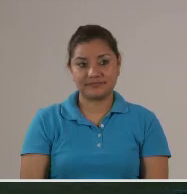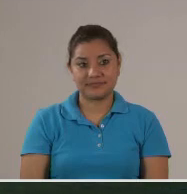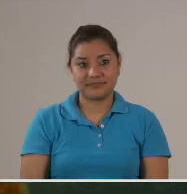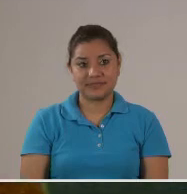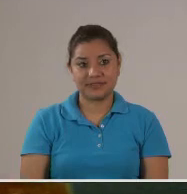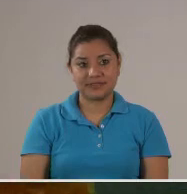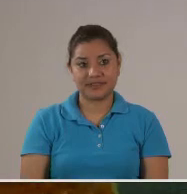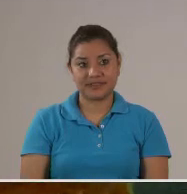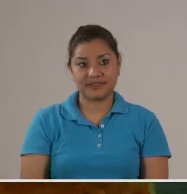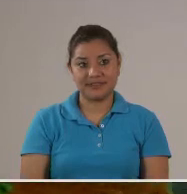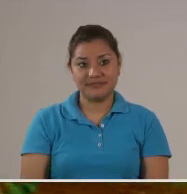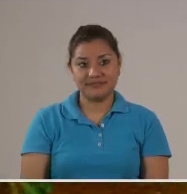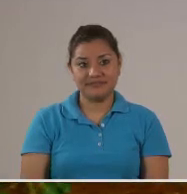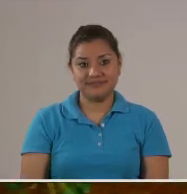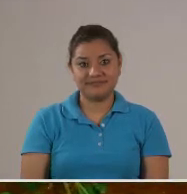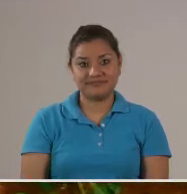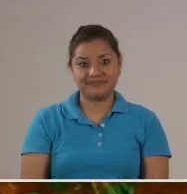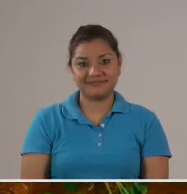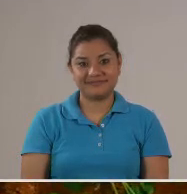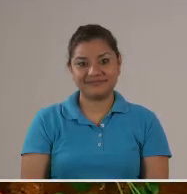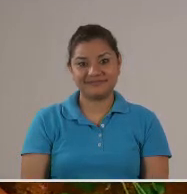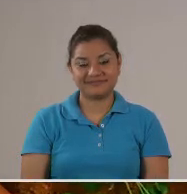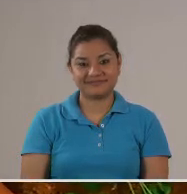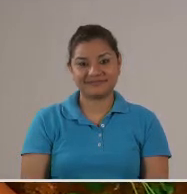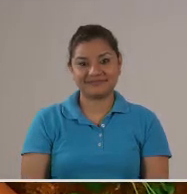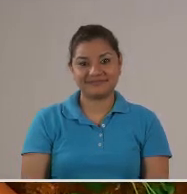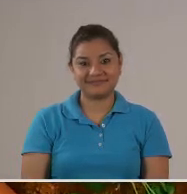me mó a hombre el portero de